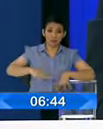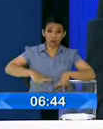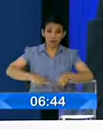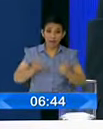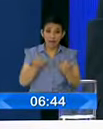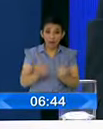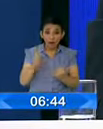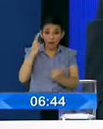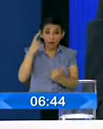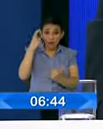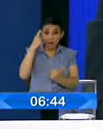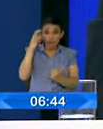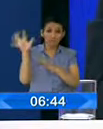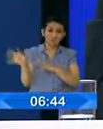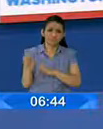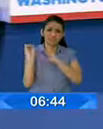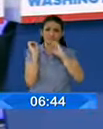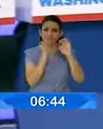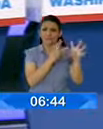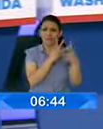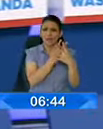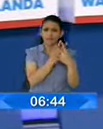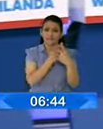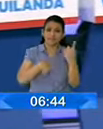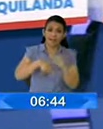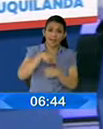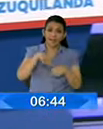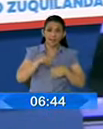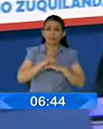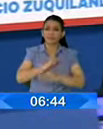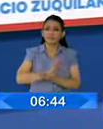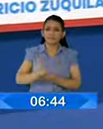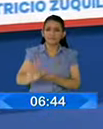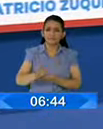de ahora de este gobierno no regresen. Informó Priscila Cadena.